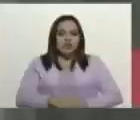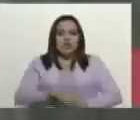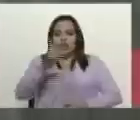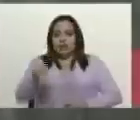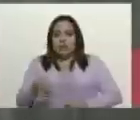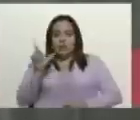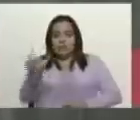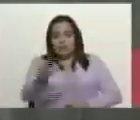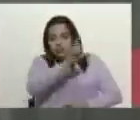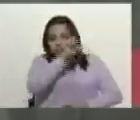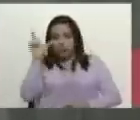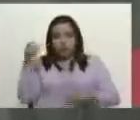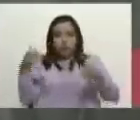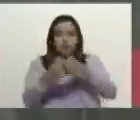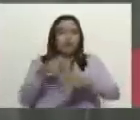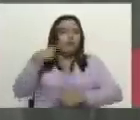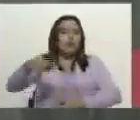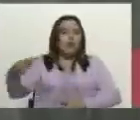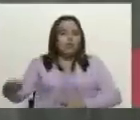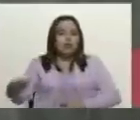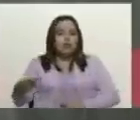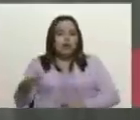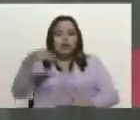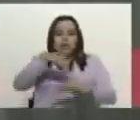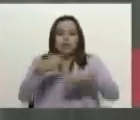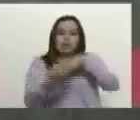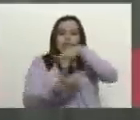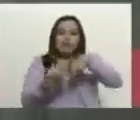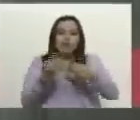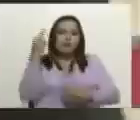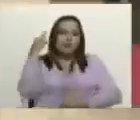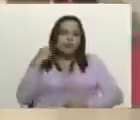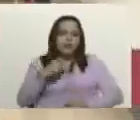del partido que sostiene la Revolución Bolivariana.